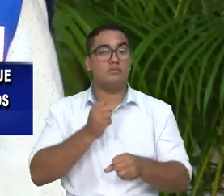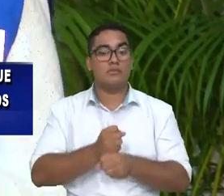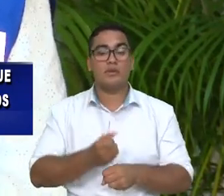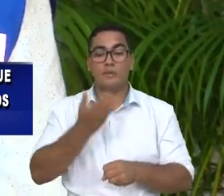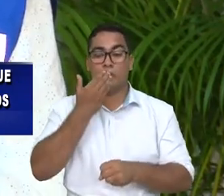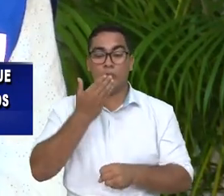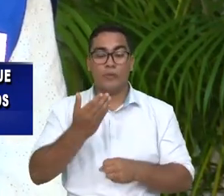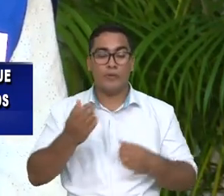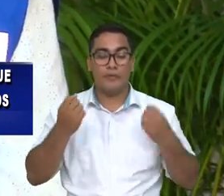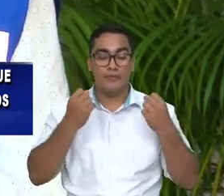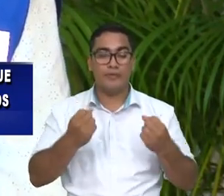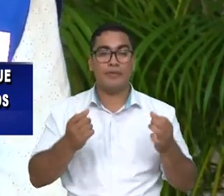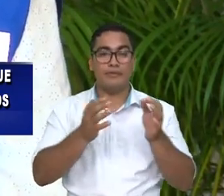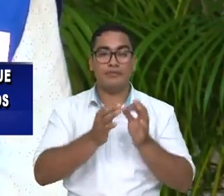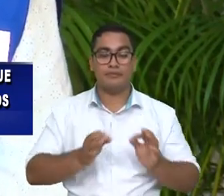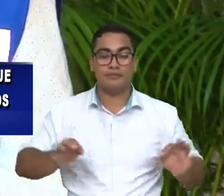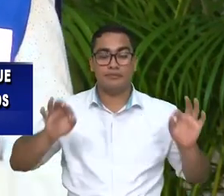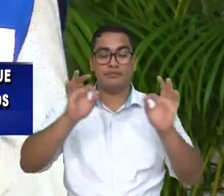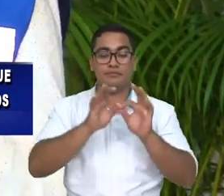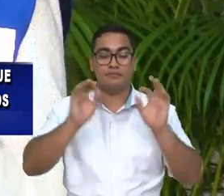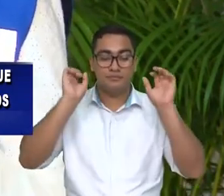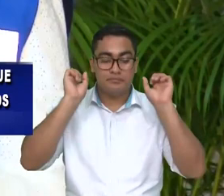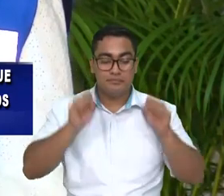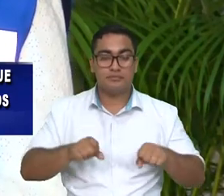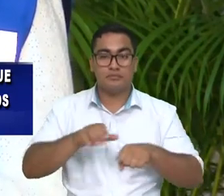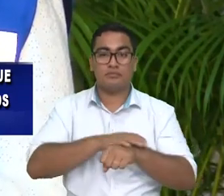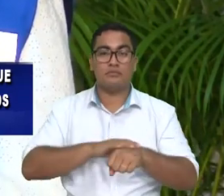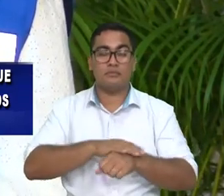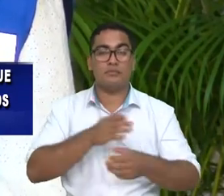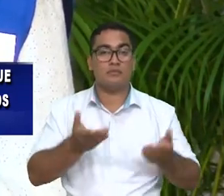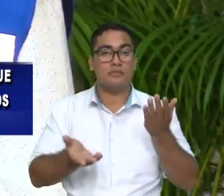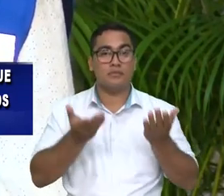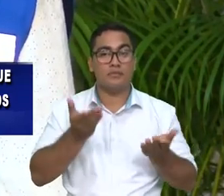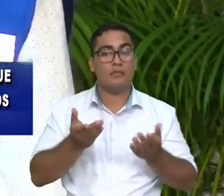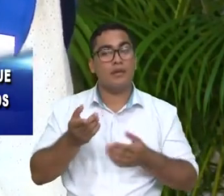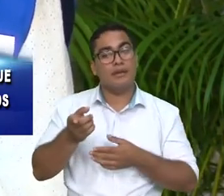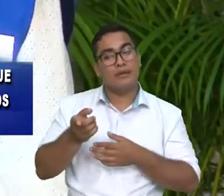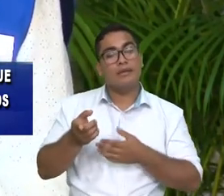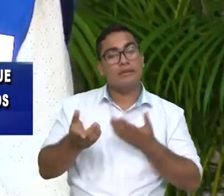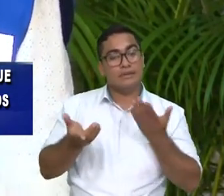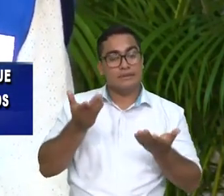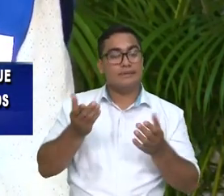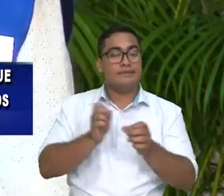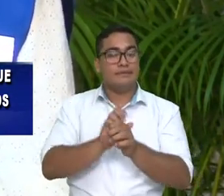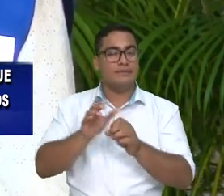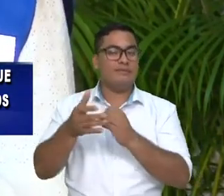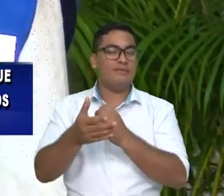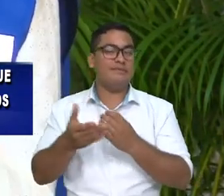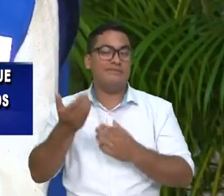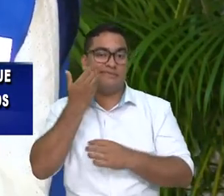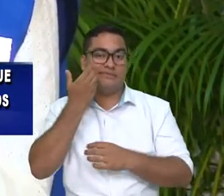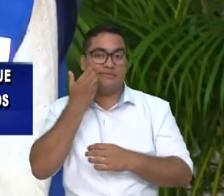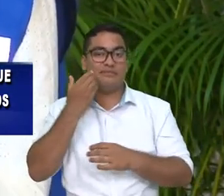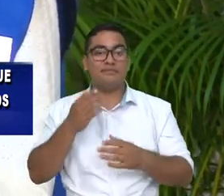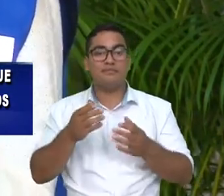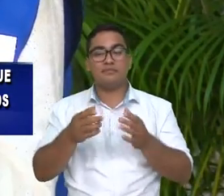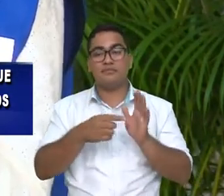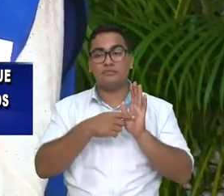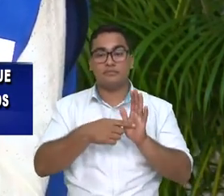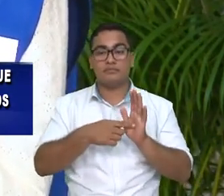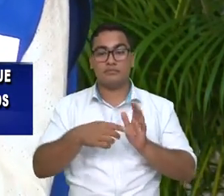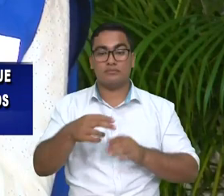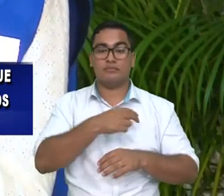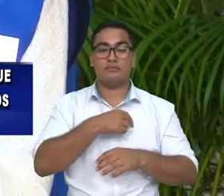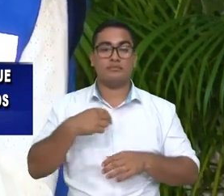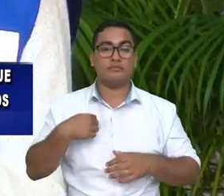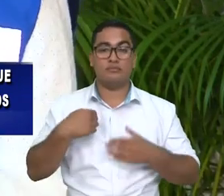robusto que va a permitir identificar aquellos casos sospechosos. Era parte de lo que se llevó a cabo,